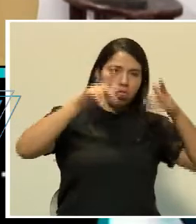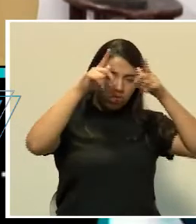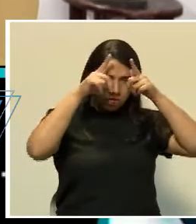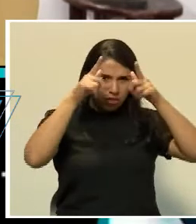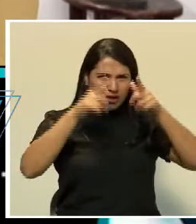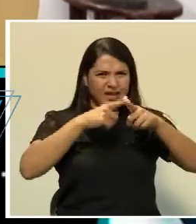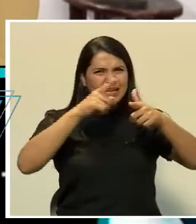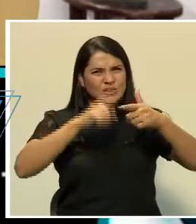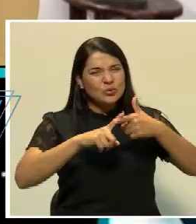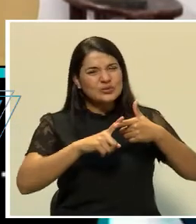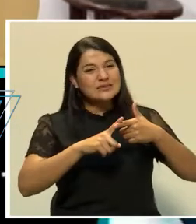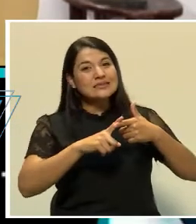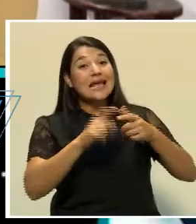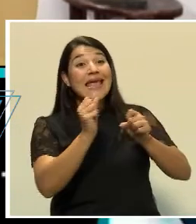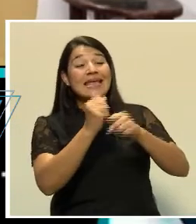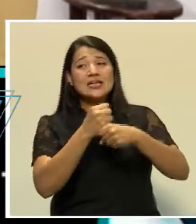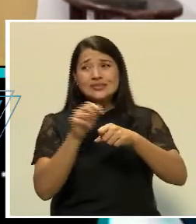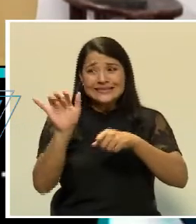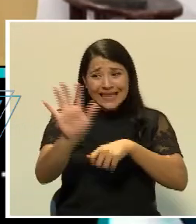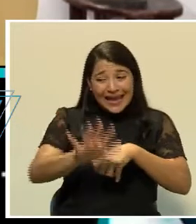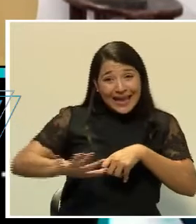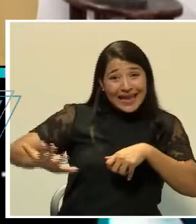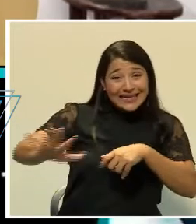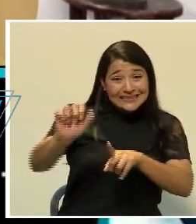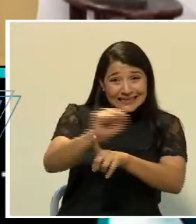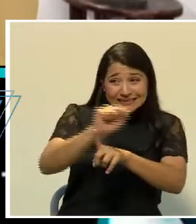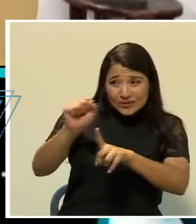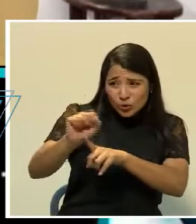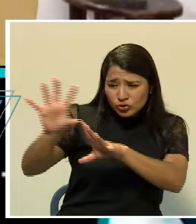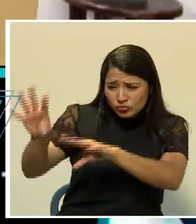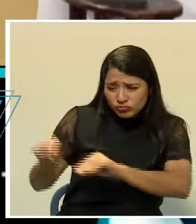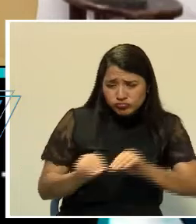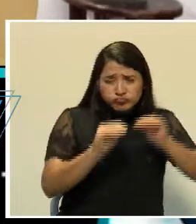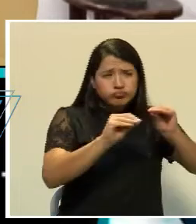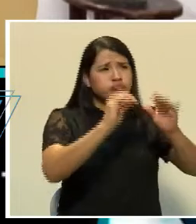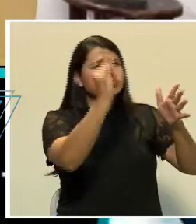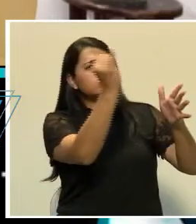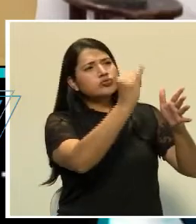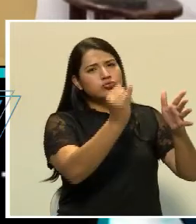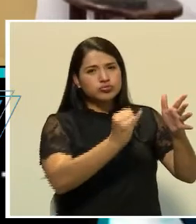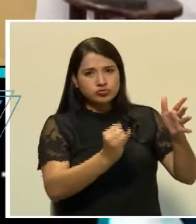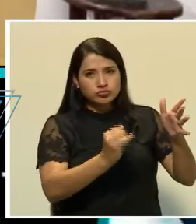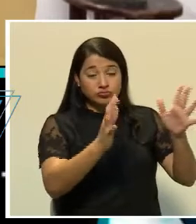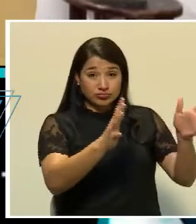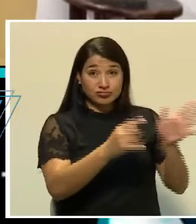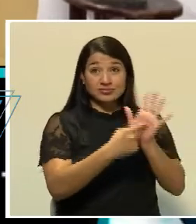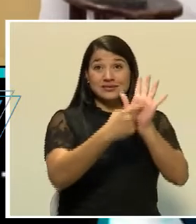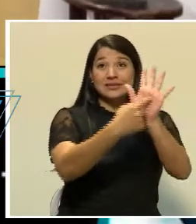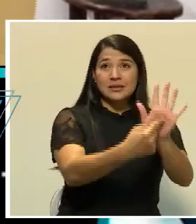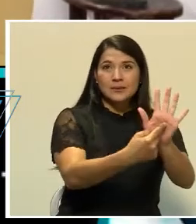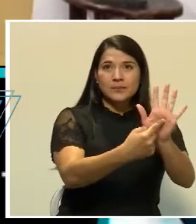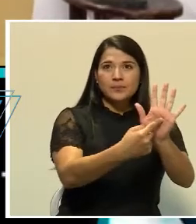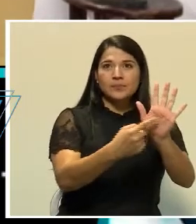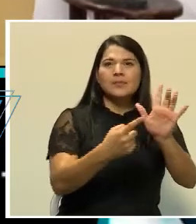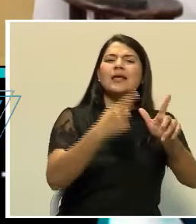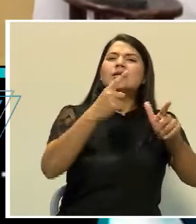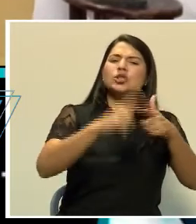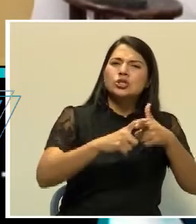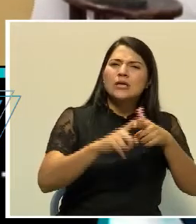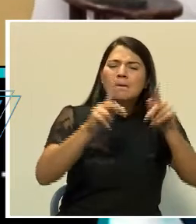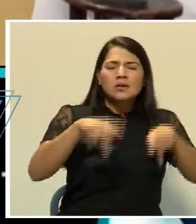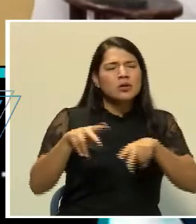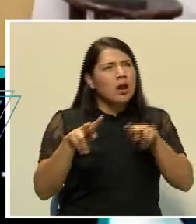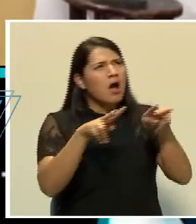cuadro? ¿Quién había hecho ese cuadro? Él lo que respondió es, este cuadro lo hicieron ustedes. Y ahora yo